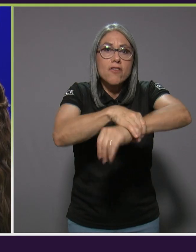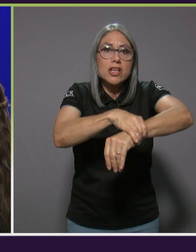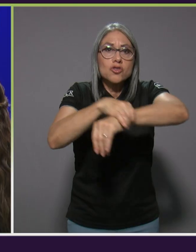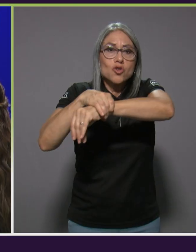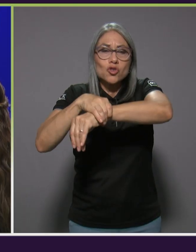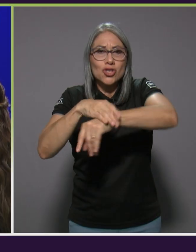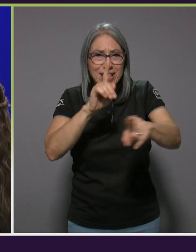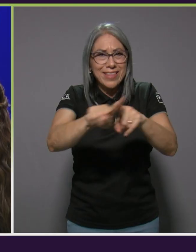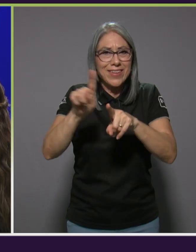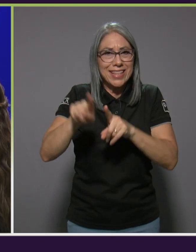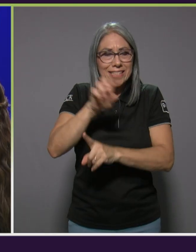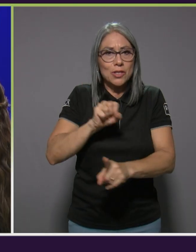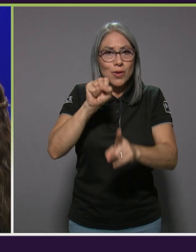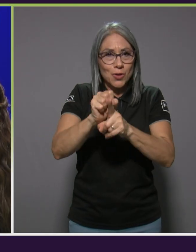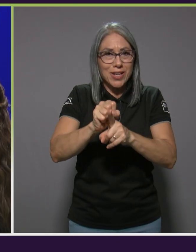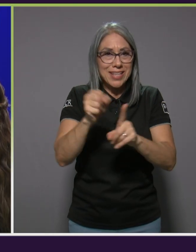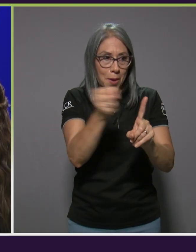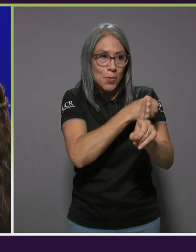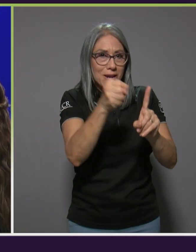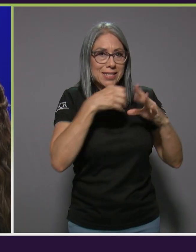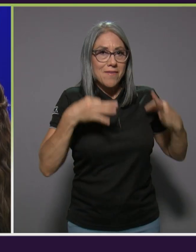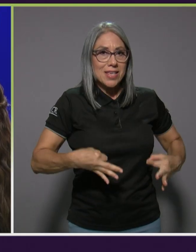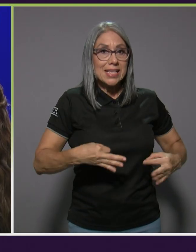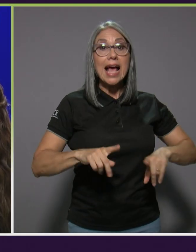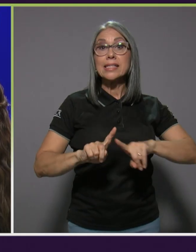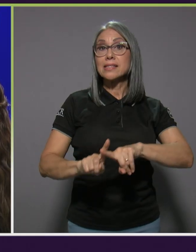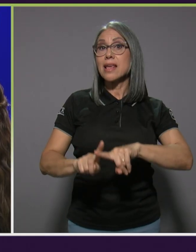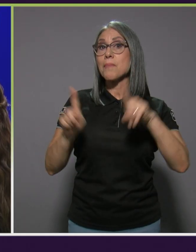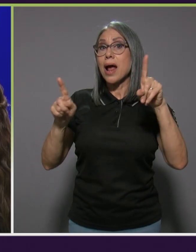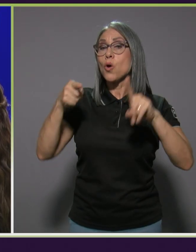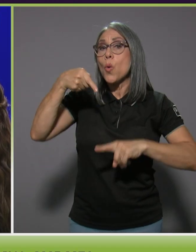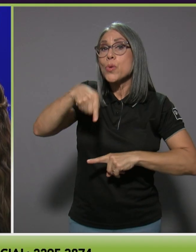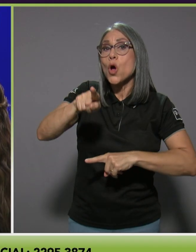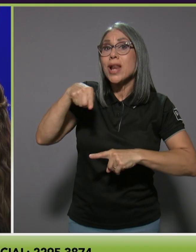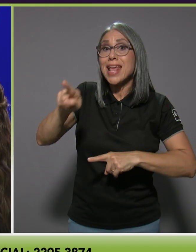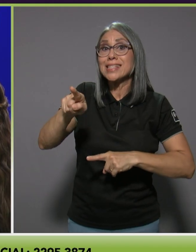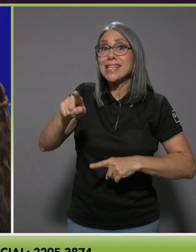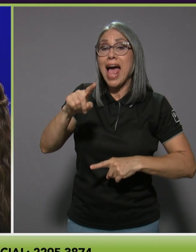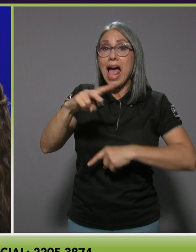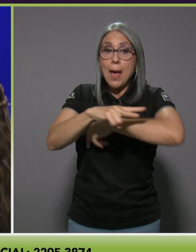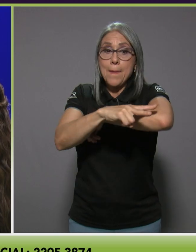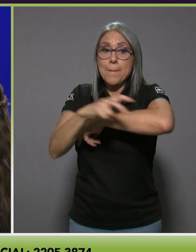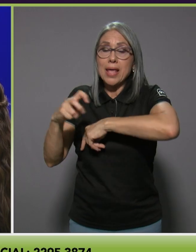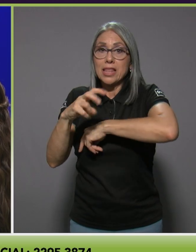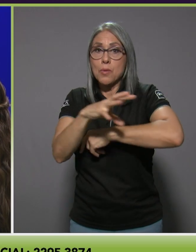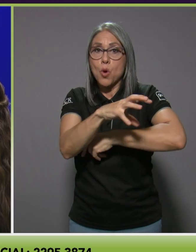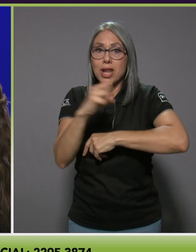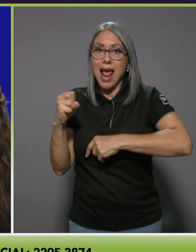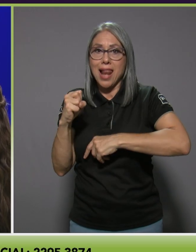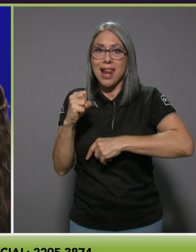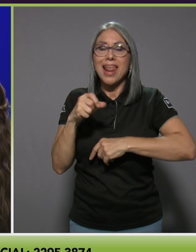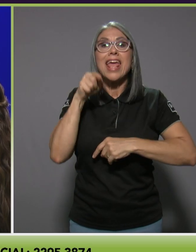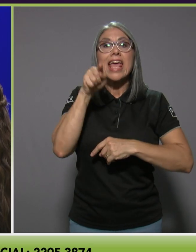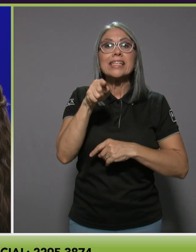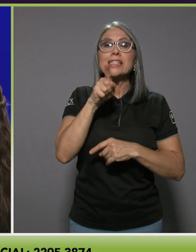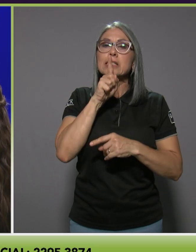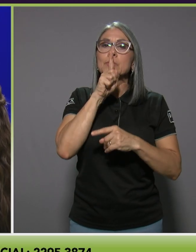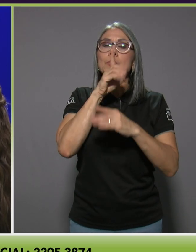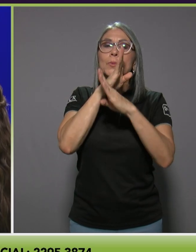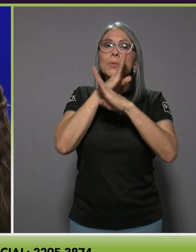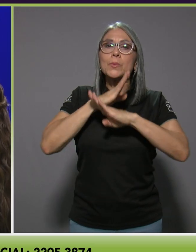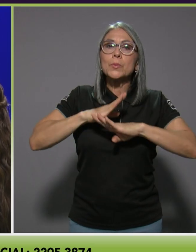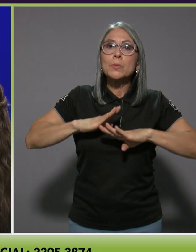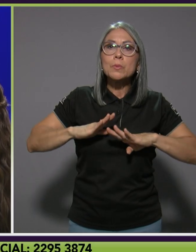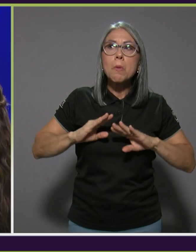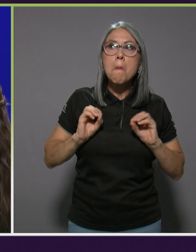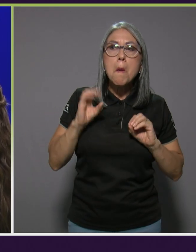Sin embargo, la violencia patrimonial es un tipo de violencia que normalmente es silenciosa, que normalmente